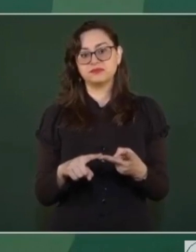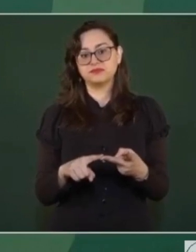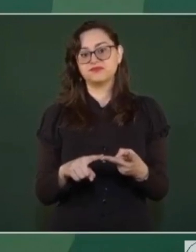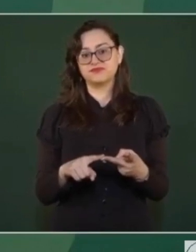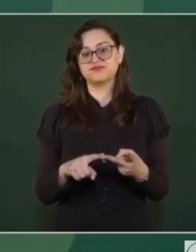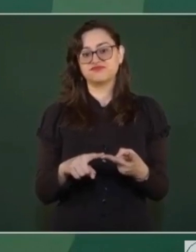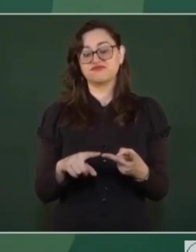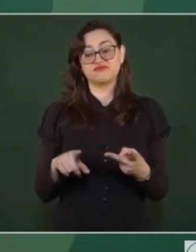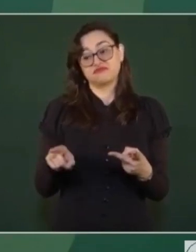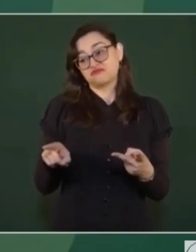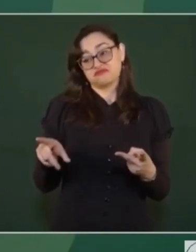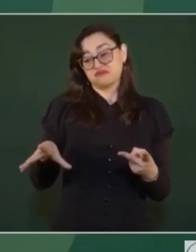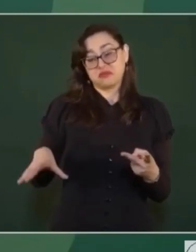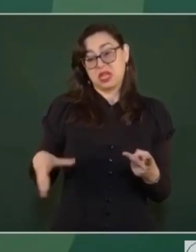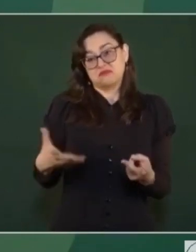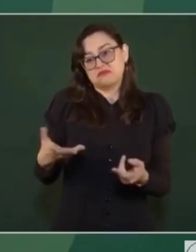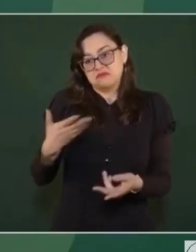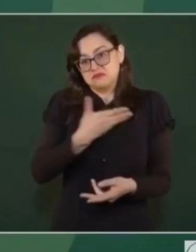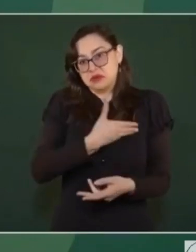espurio.